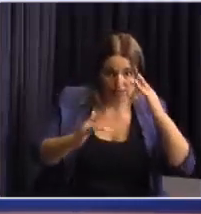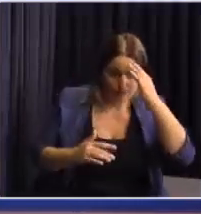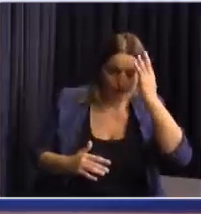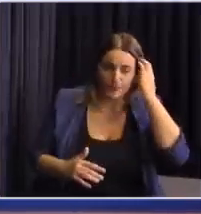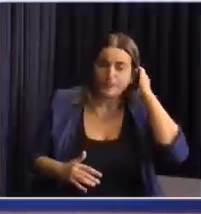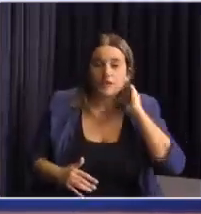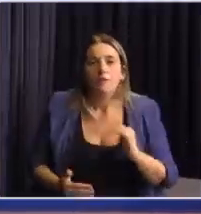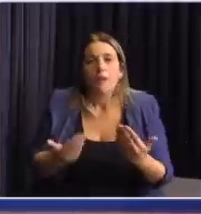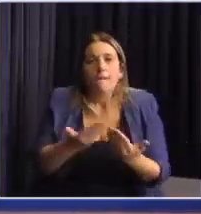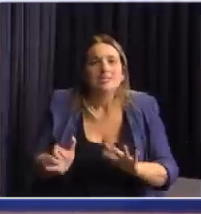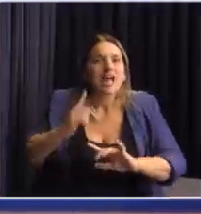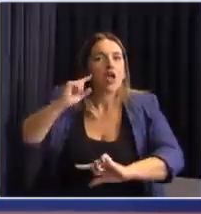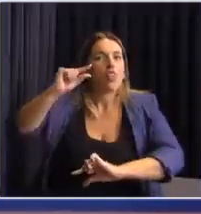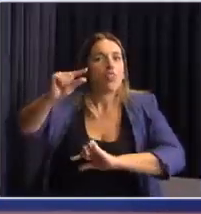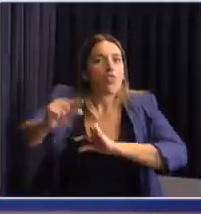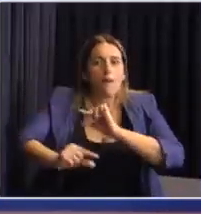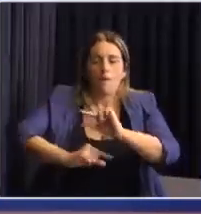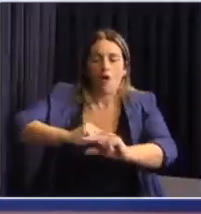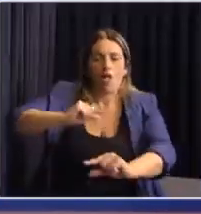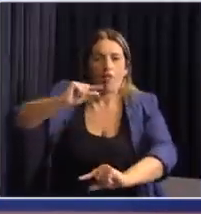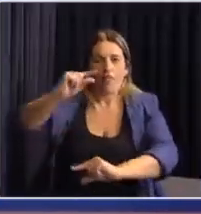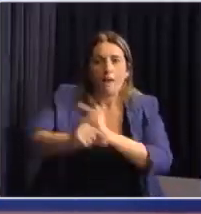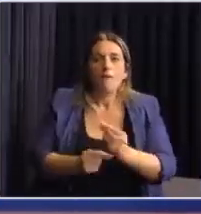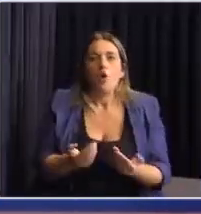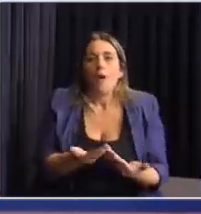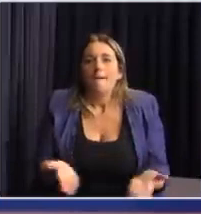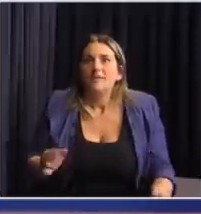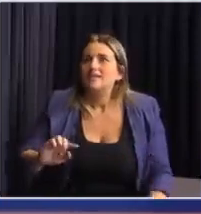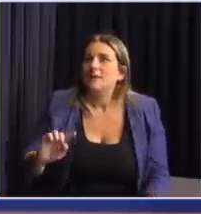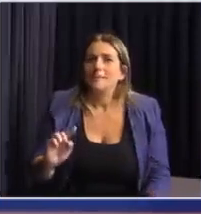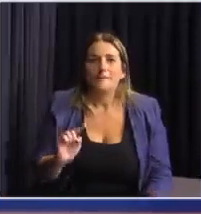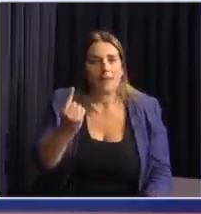Esto va a empezar despacito. Va a empezar el 3 de mayo